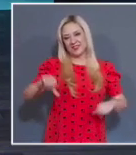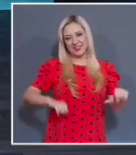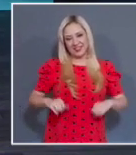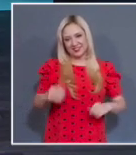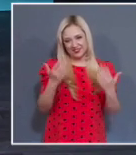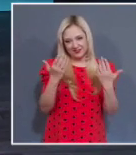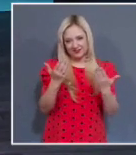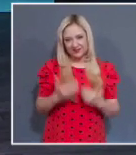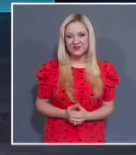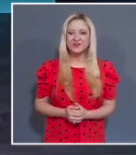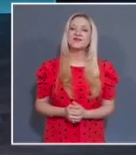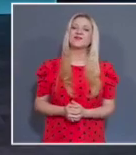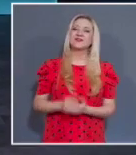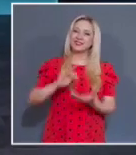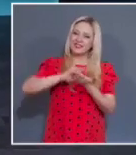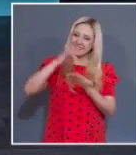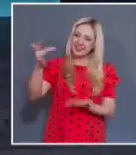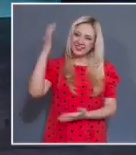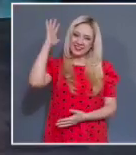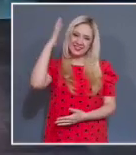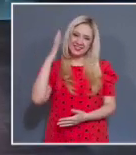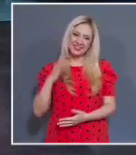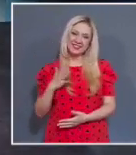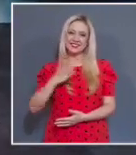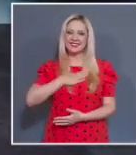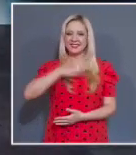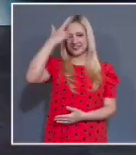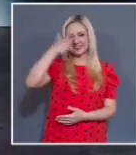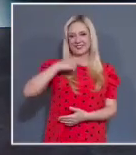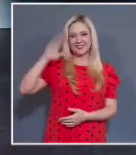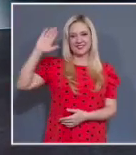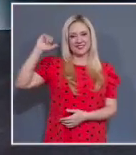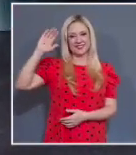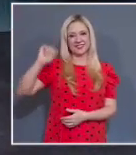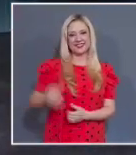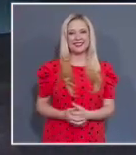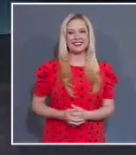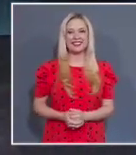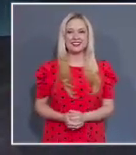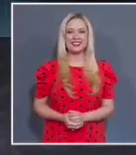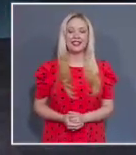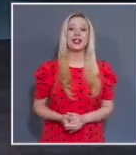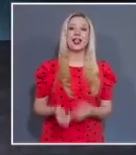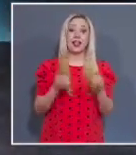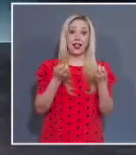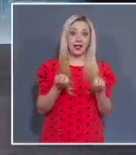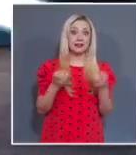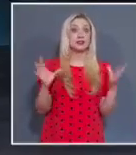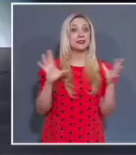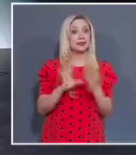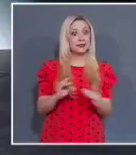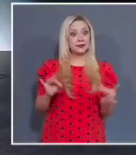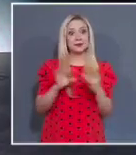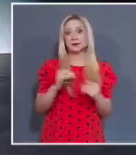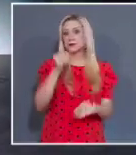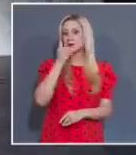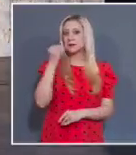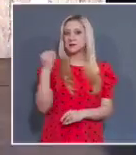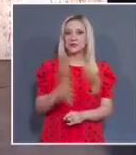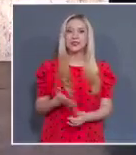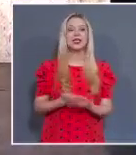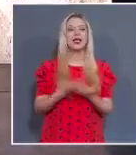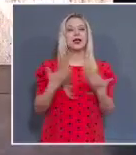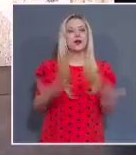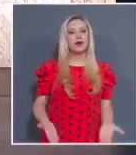Lore, por tu reporte. Buenas noches. Bueno, pues ahí justamente esta información. Vámonos con más.